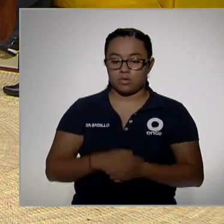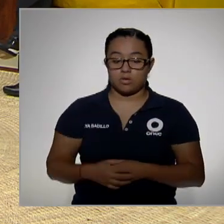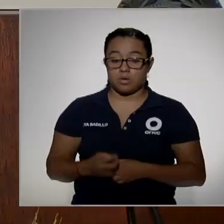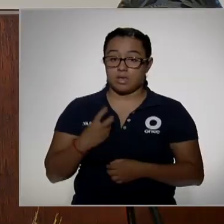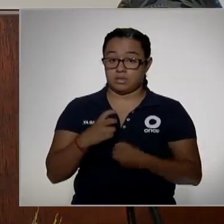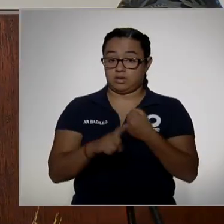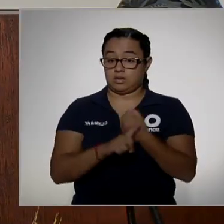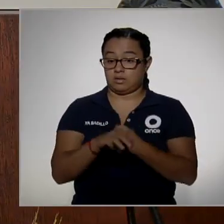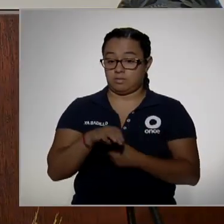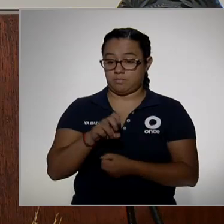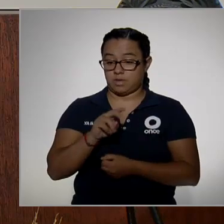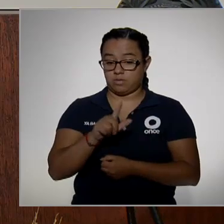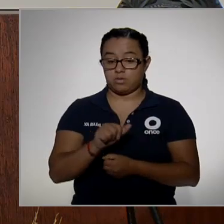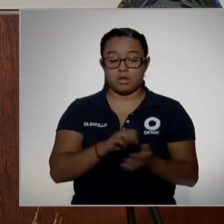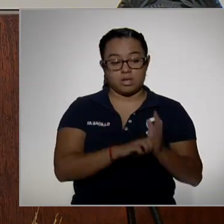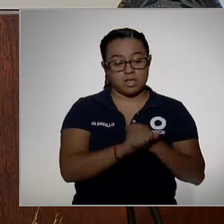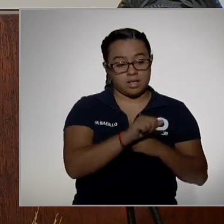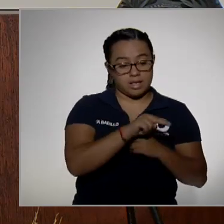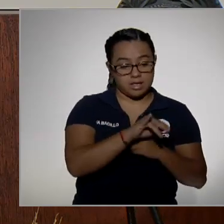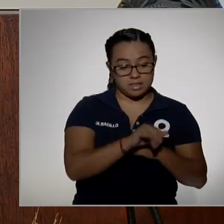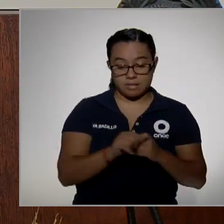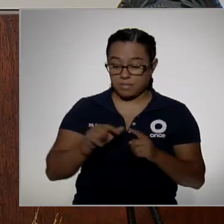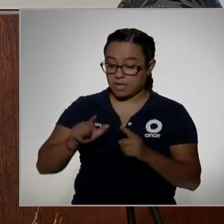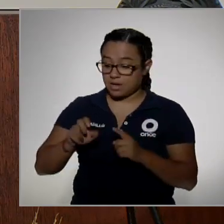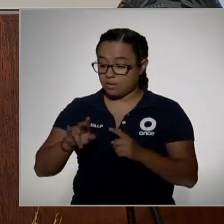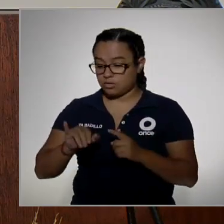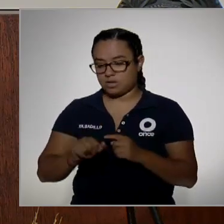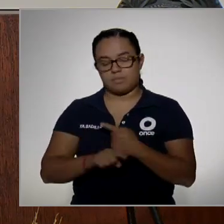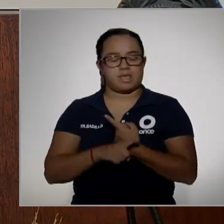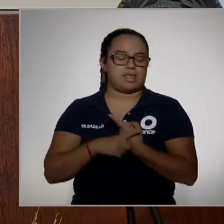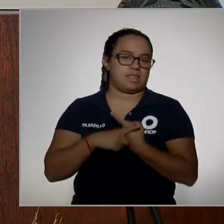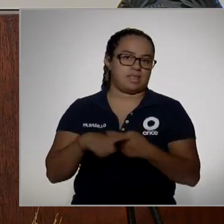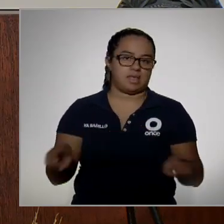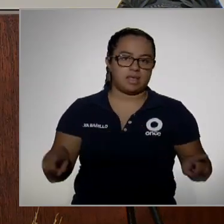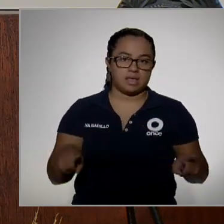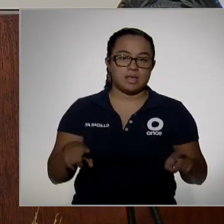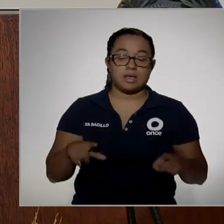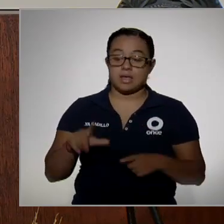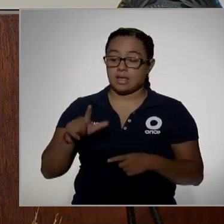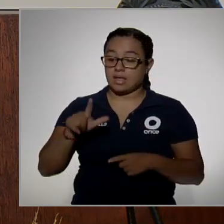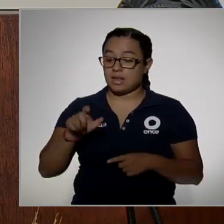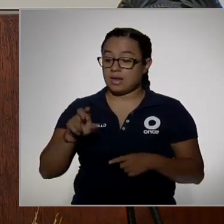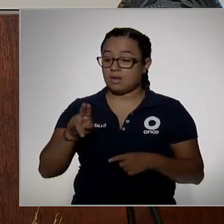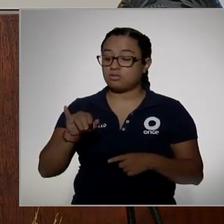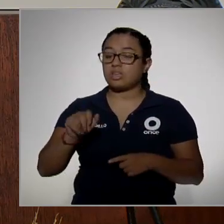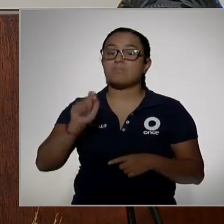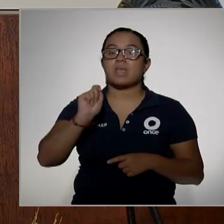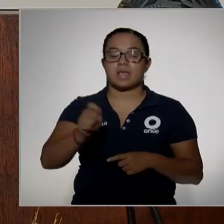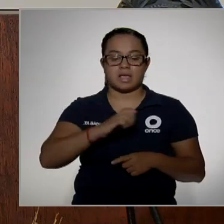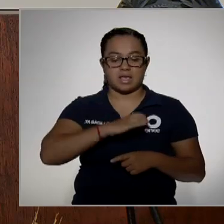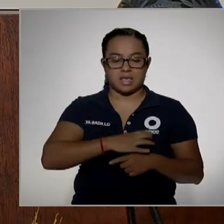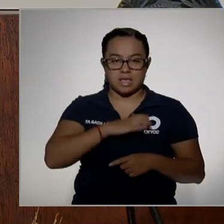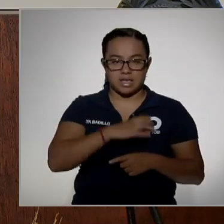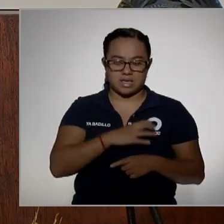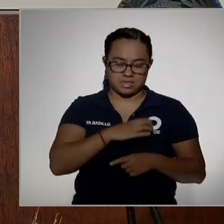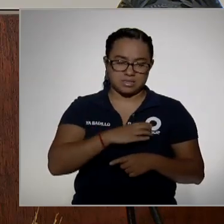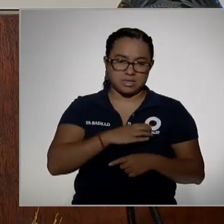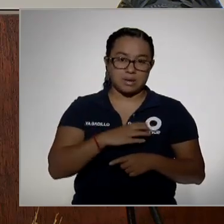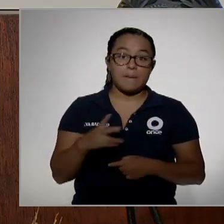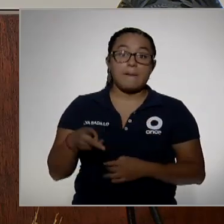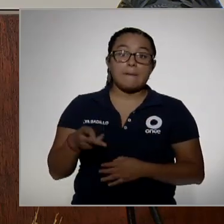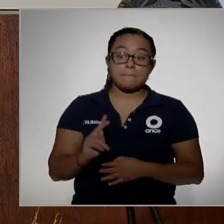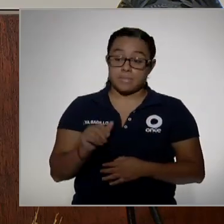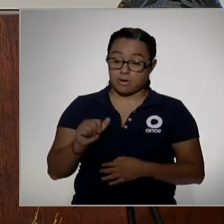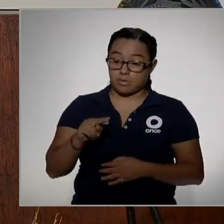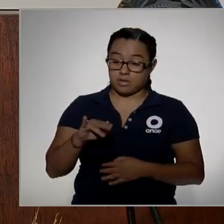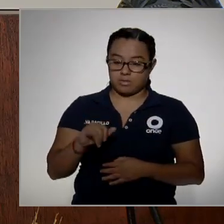y ojo no es lo mismo anemia que leucemia la leucemia puede tener anemia pero leucemia es un tipo de cáncer hematológico pero no